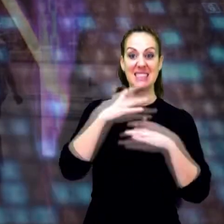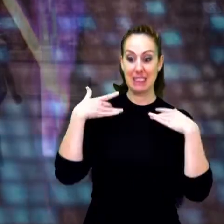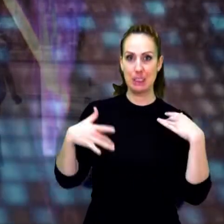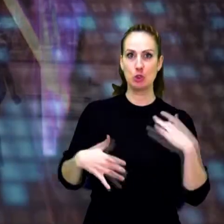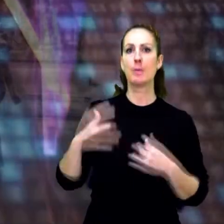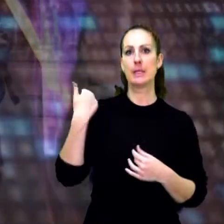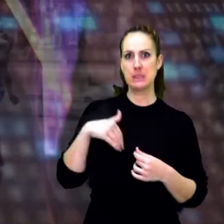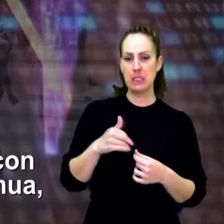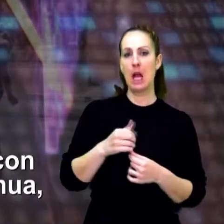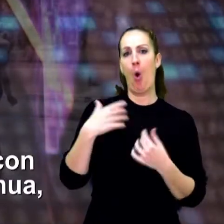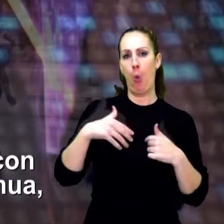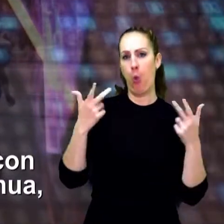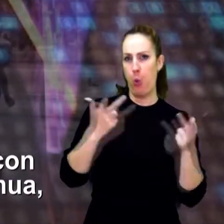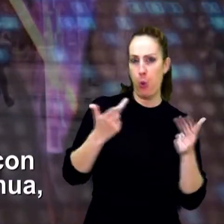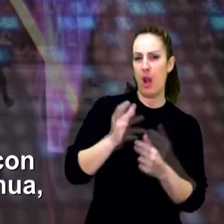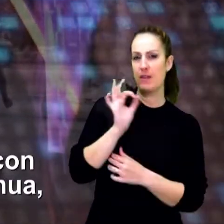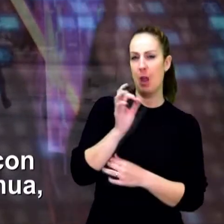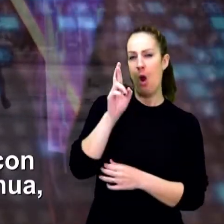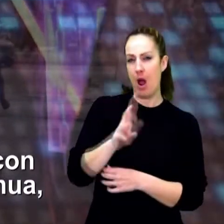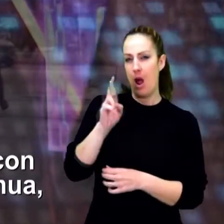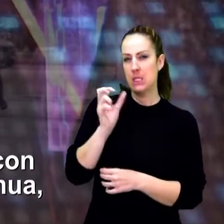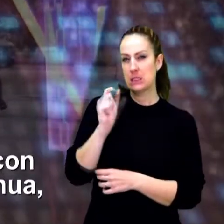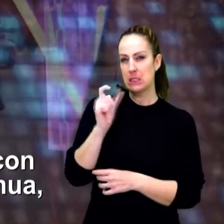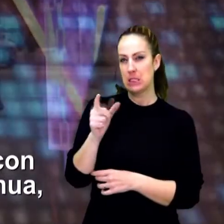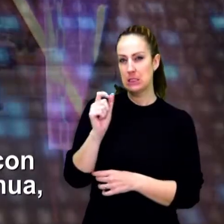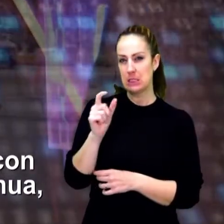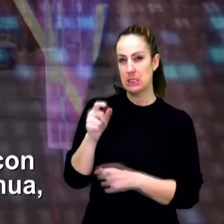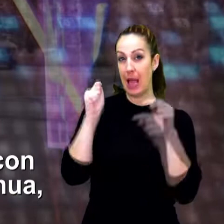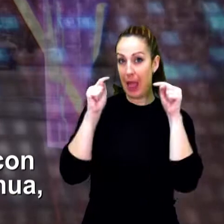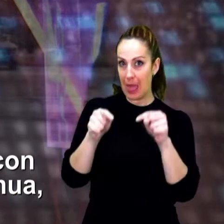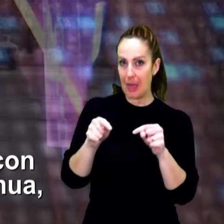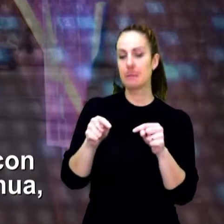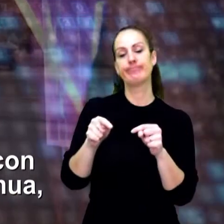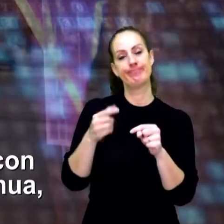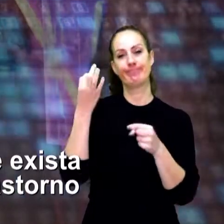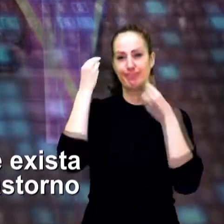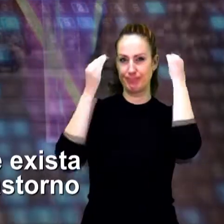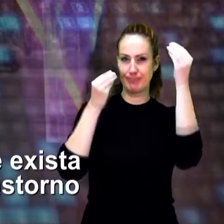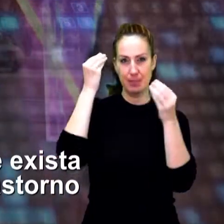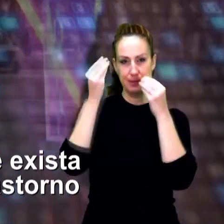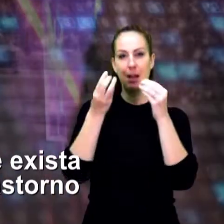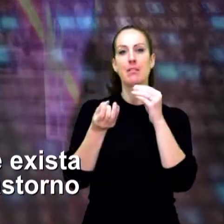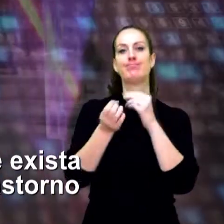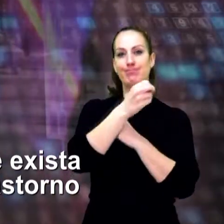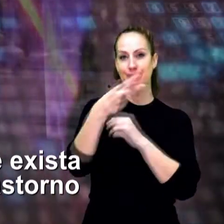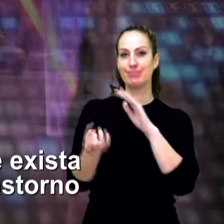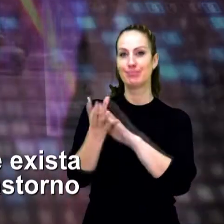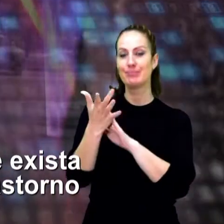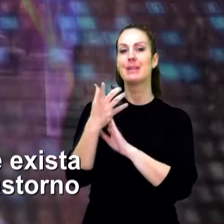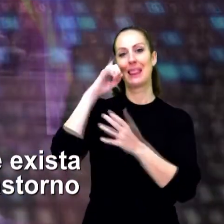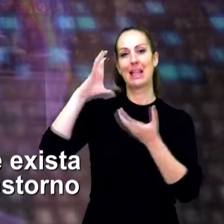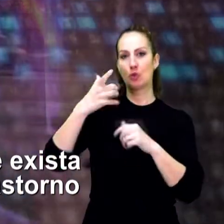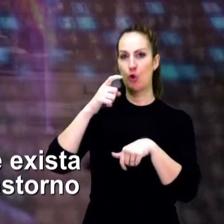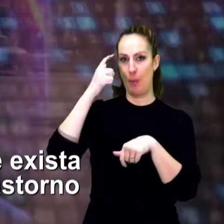experimentar. Cuando estos síntomas se expresan con mayor gravedad y de forma más continua, debemos considerar